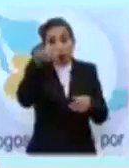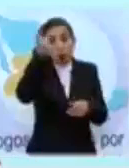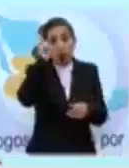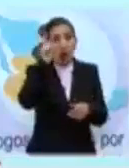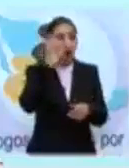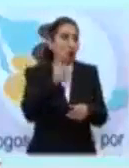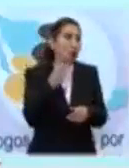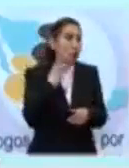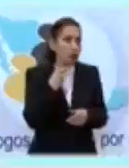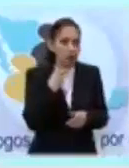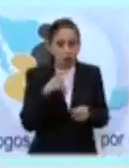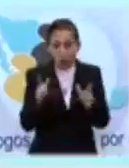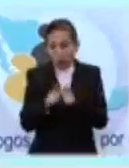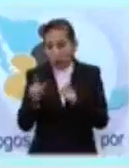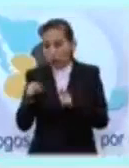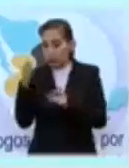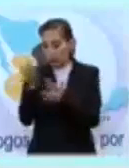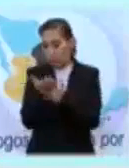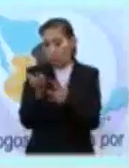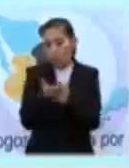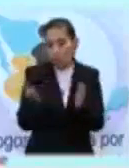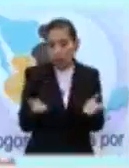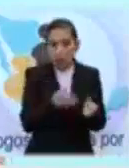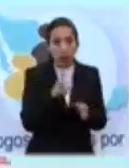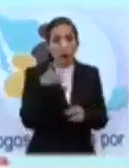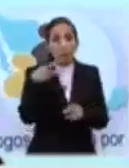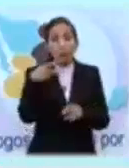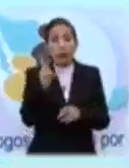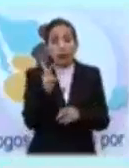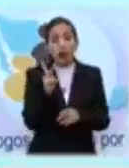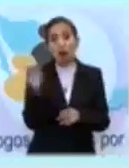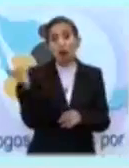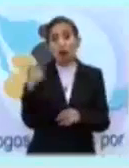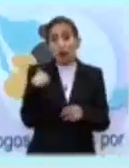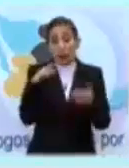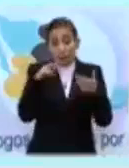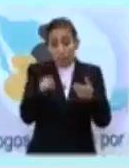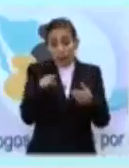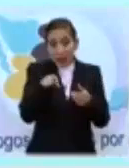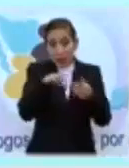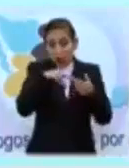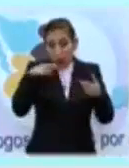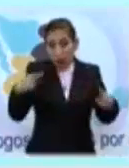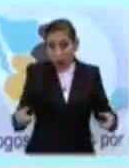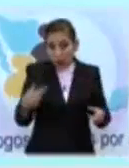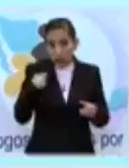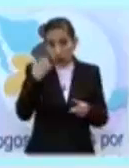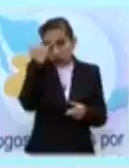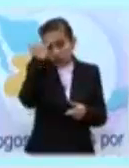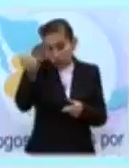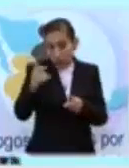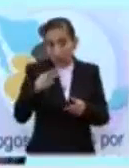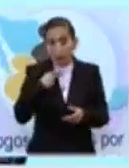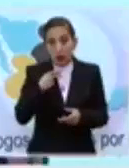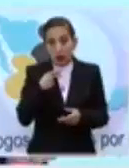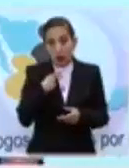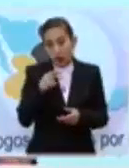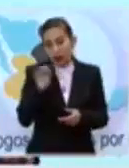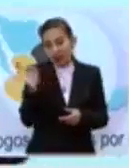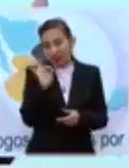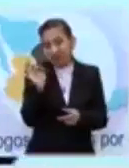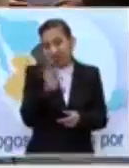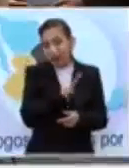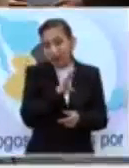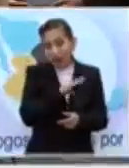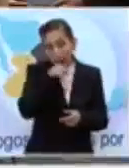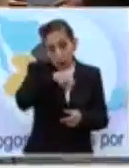cuotas políticas de reparto esas posiciones, pero al estar ligadas a un órgano político en su naturaleza, es muy